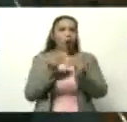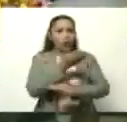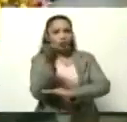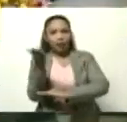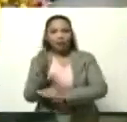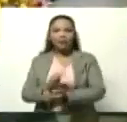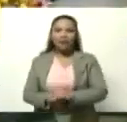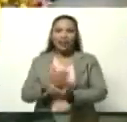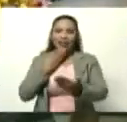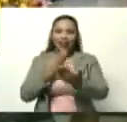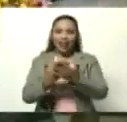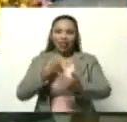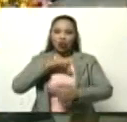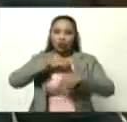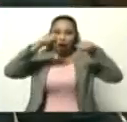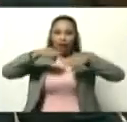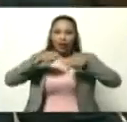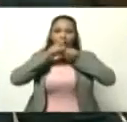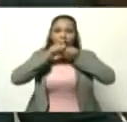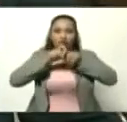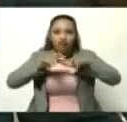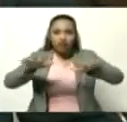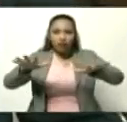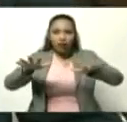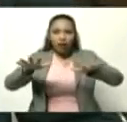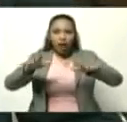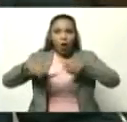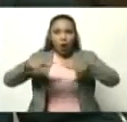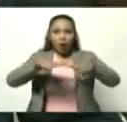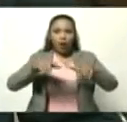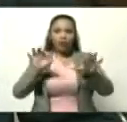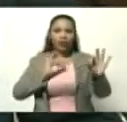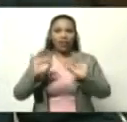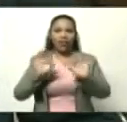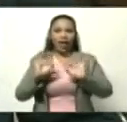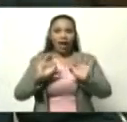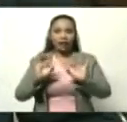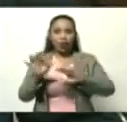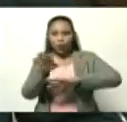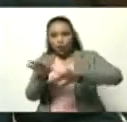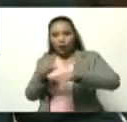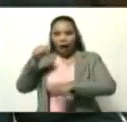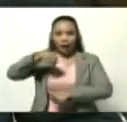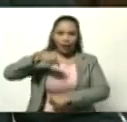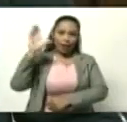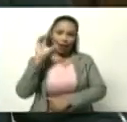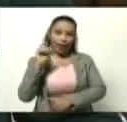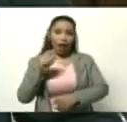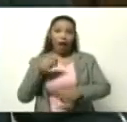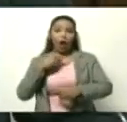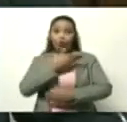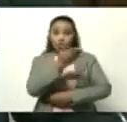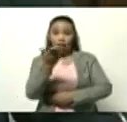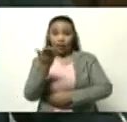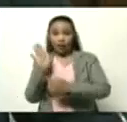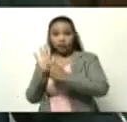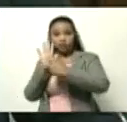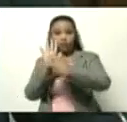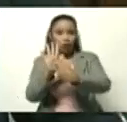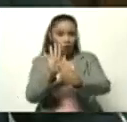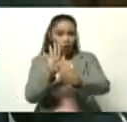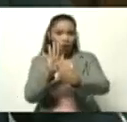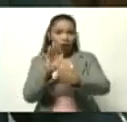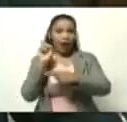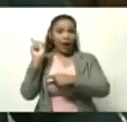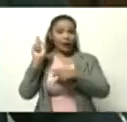gracias nosotros vamos a estar acá desplegados desde los espacios del teatro municipal de caracas para llevarles todos los acontecimientos acerca